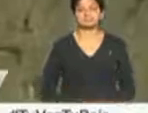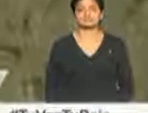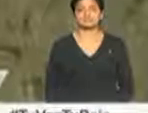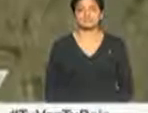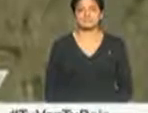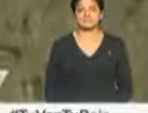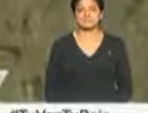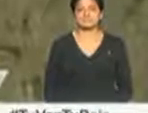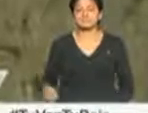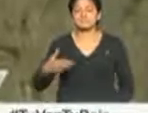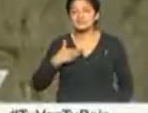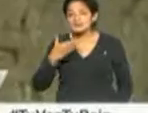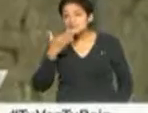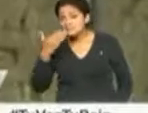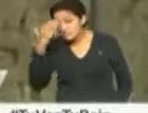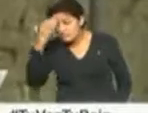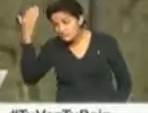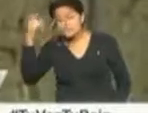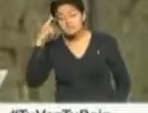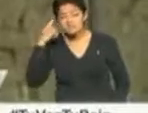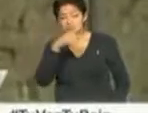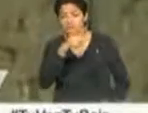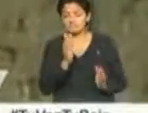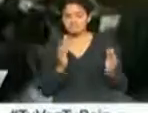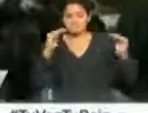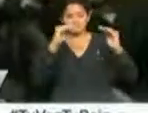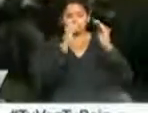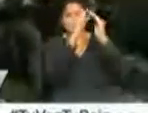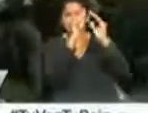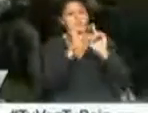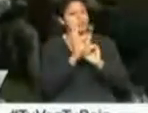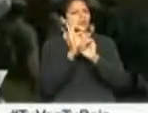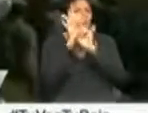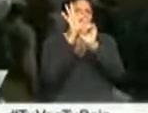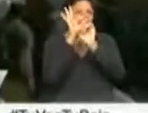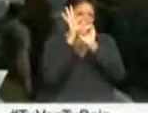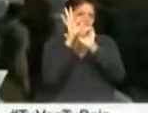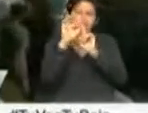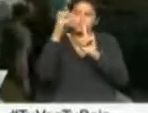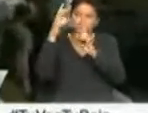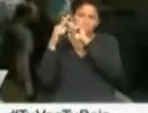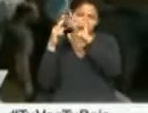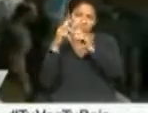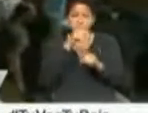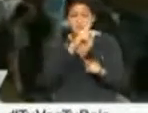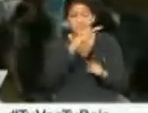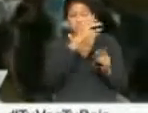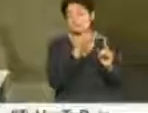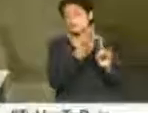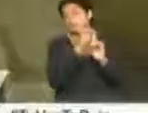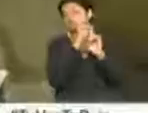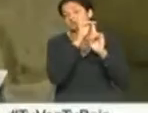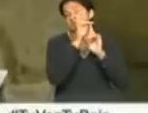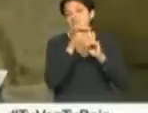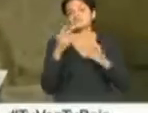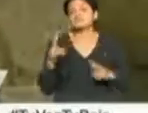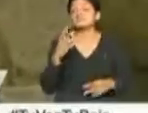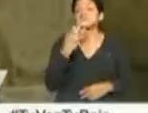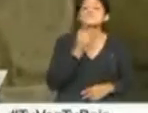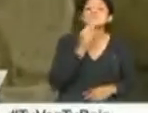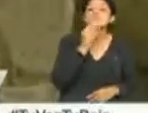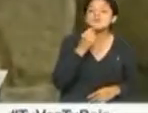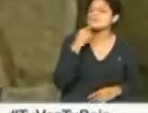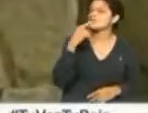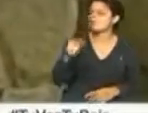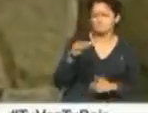Los musulmanes consideran este lugar el tercero más sagrado del Islam tras la Meca y Medina. Para los judíos es el más sagrado y consideran que